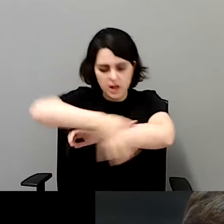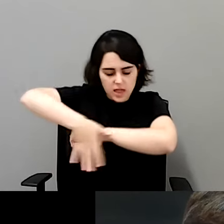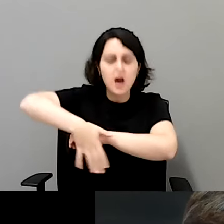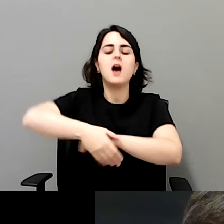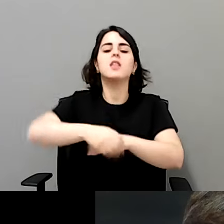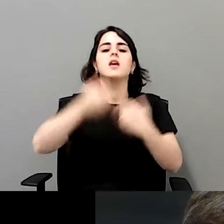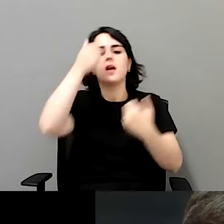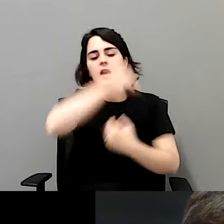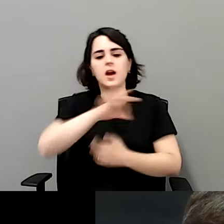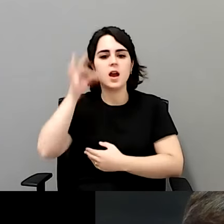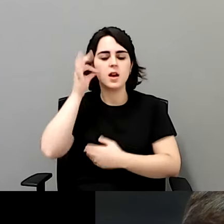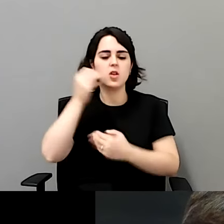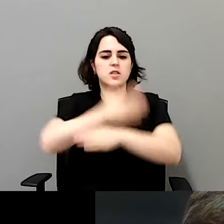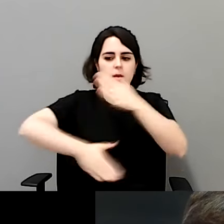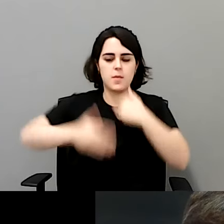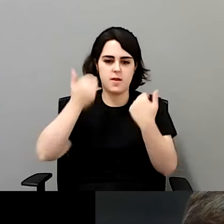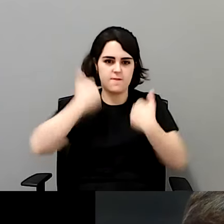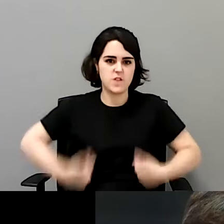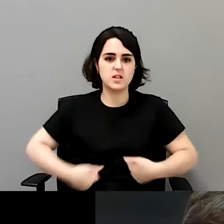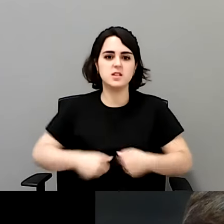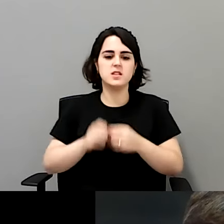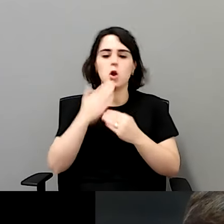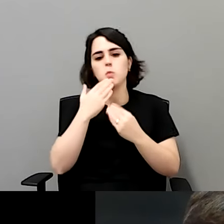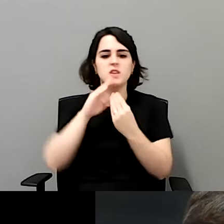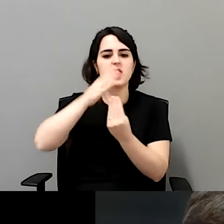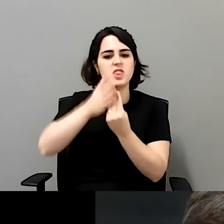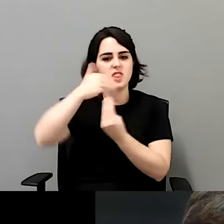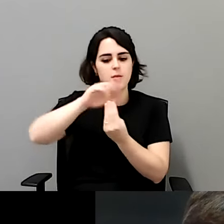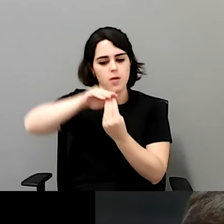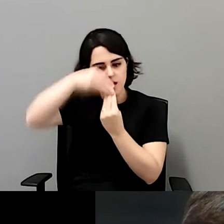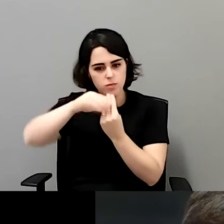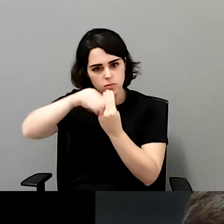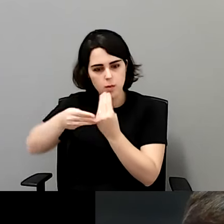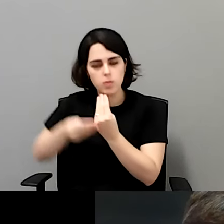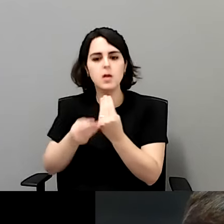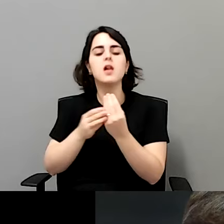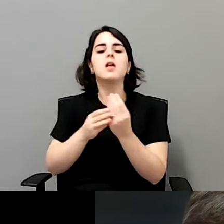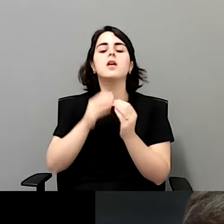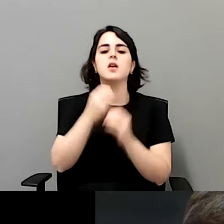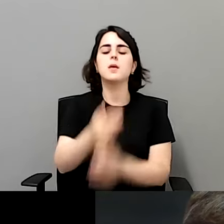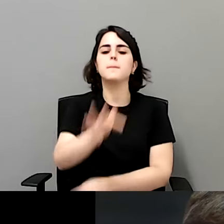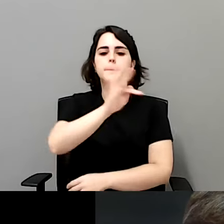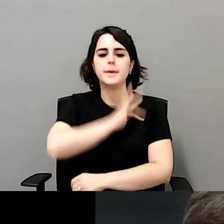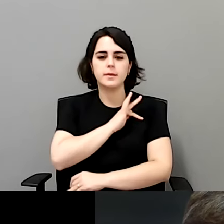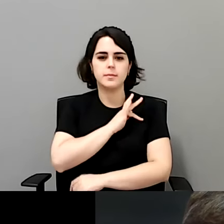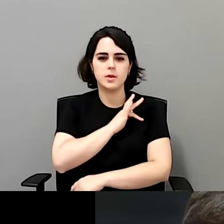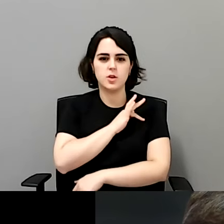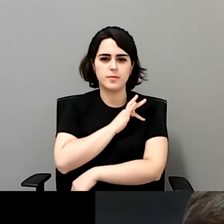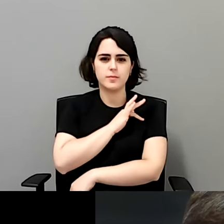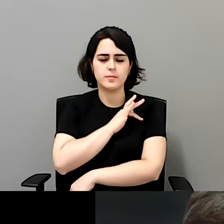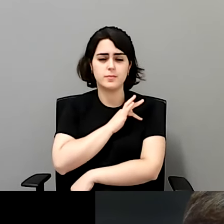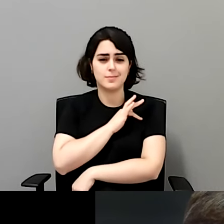Física, las capas de la cebolla, con la que ha sido galardonada de la